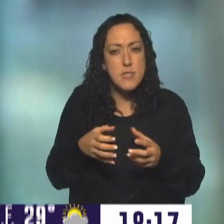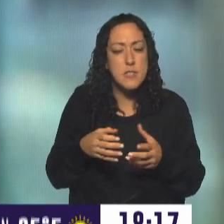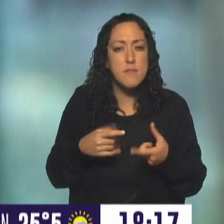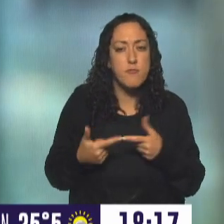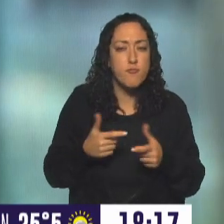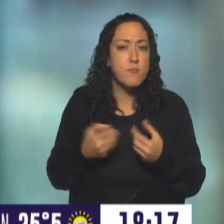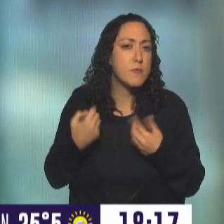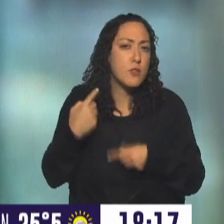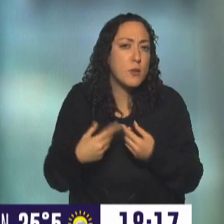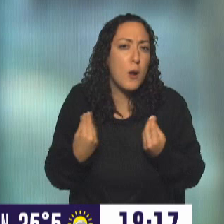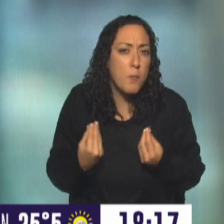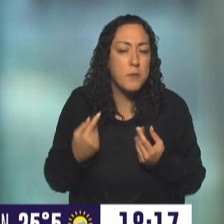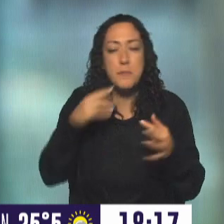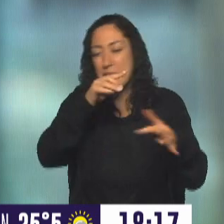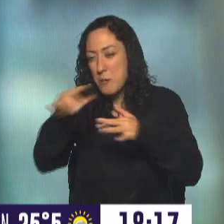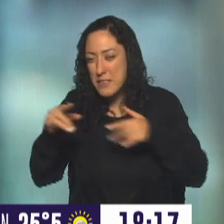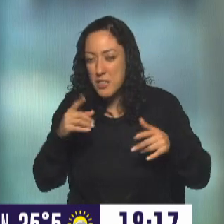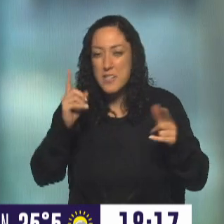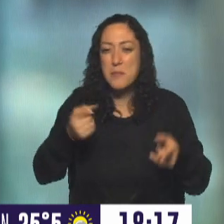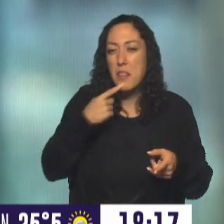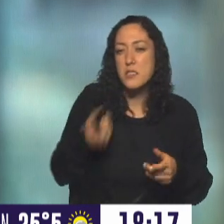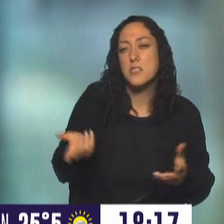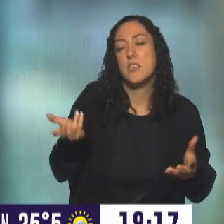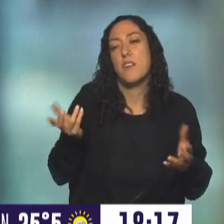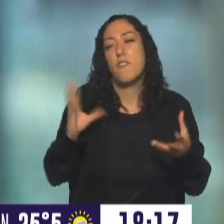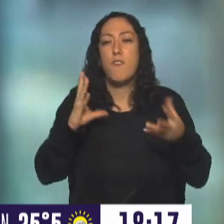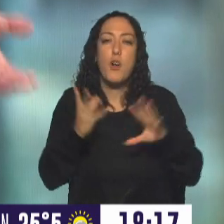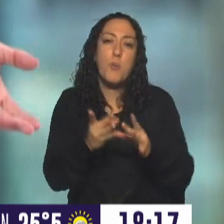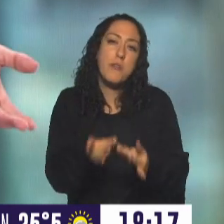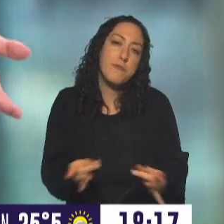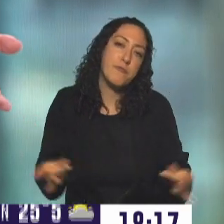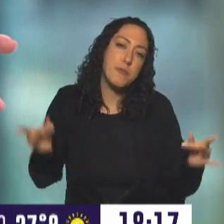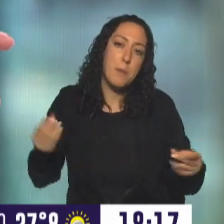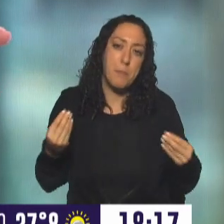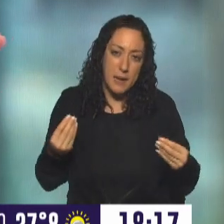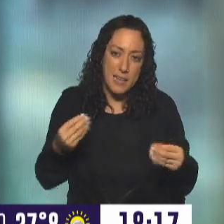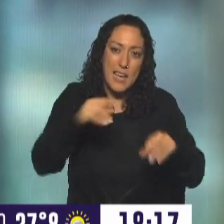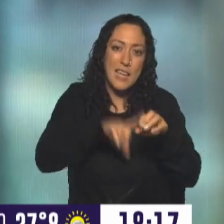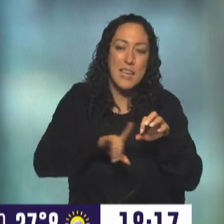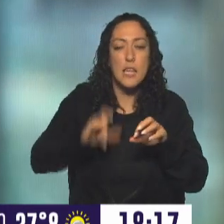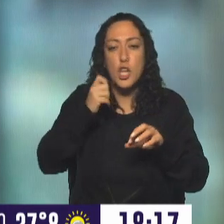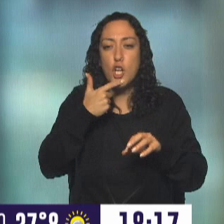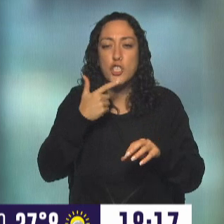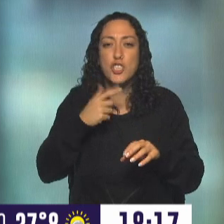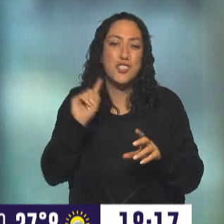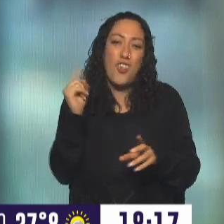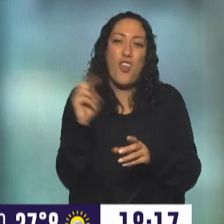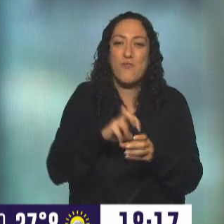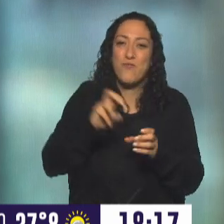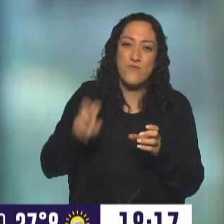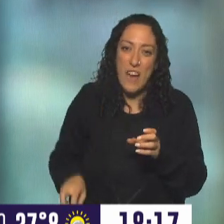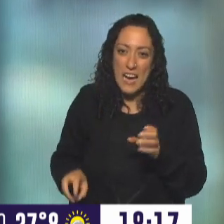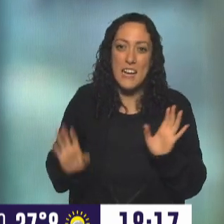algunas especulaciones al respecto. Hay quienes dicen es una salida muy elegante para que Quirós termine dando un paso al costado, termine bajando